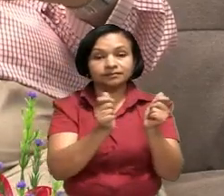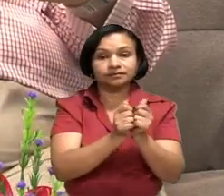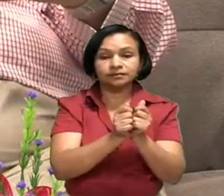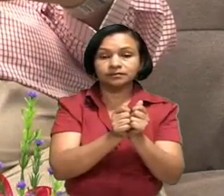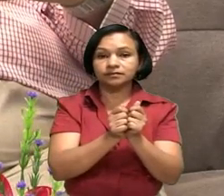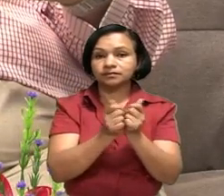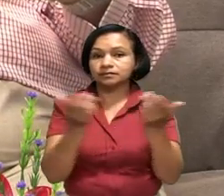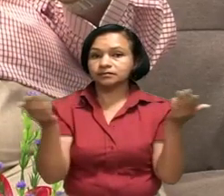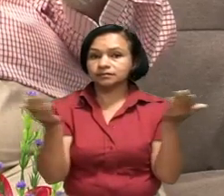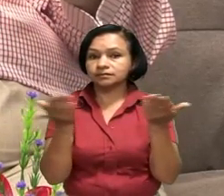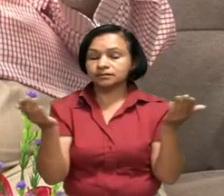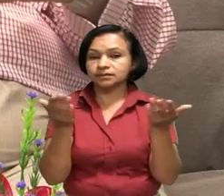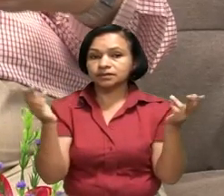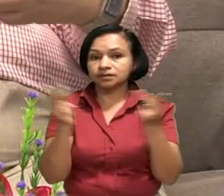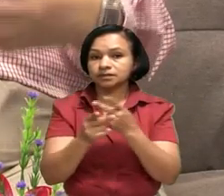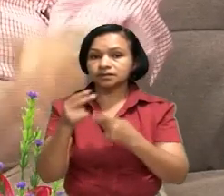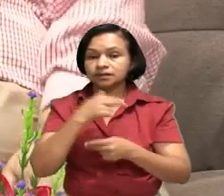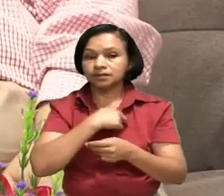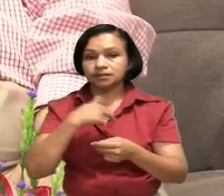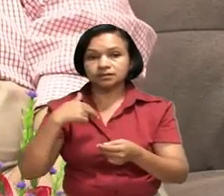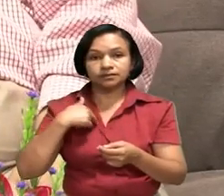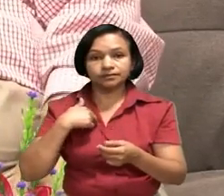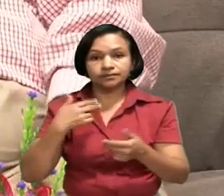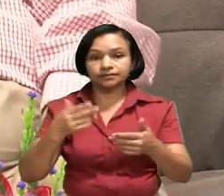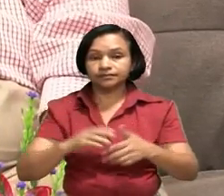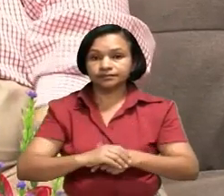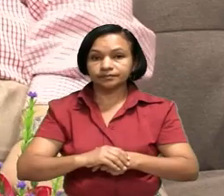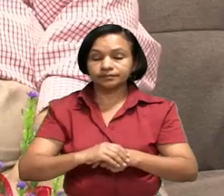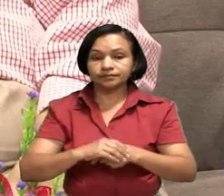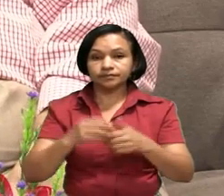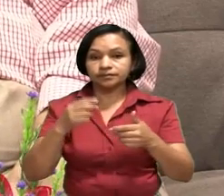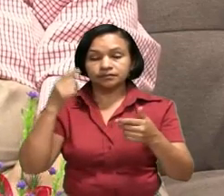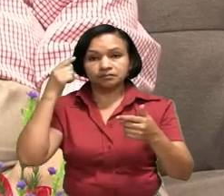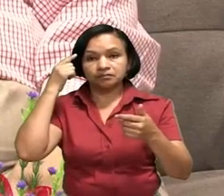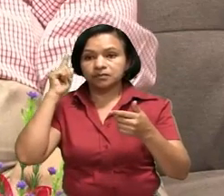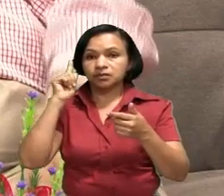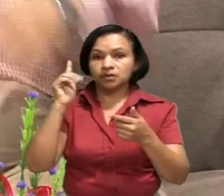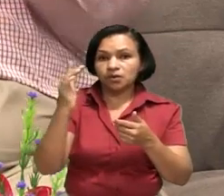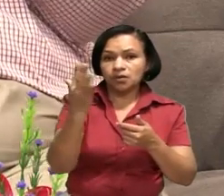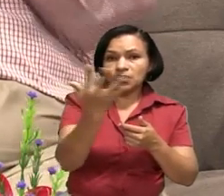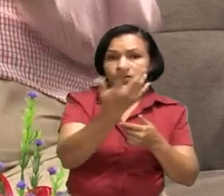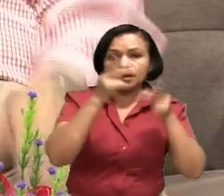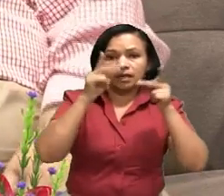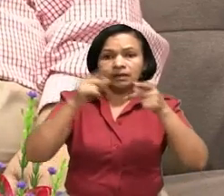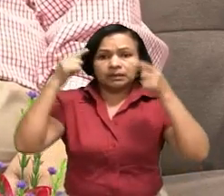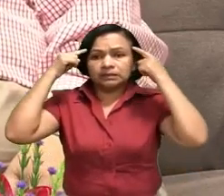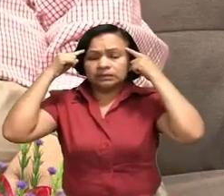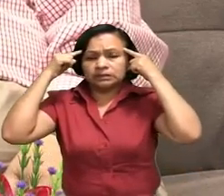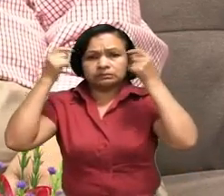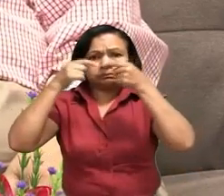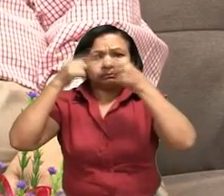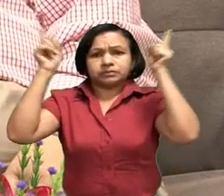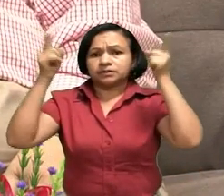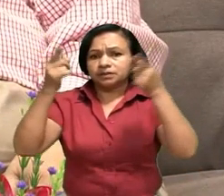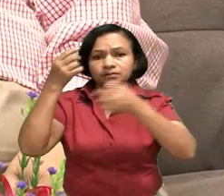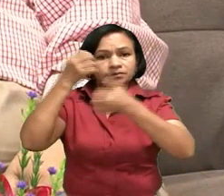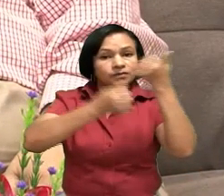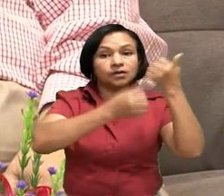de tal manera que generó una una demencia colectiva para que se desatara el